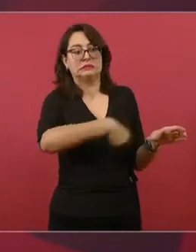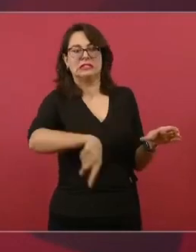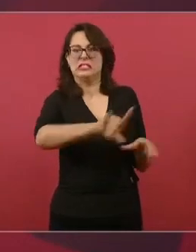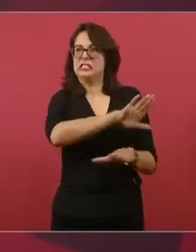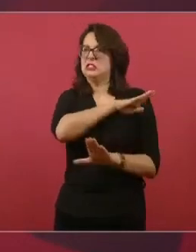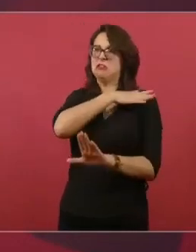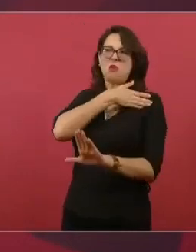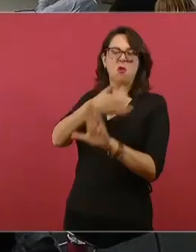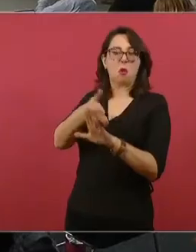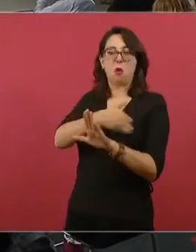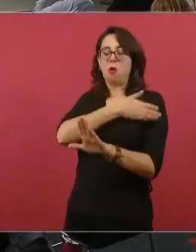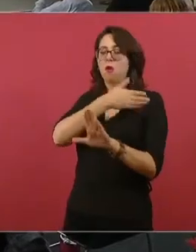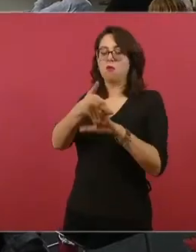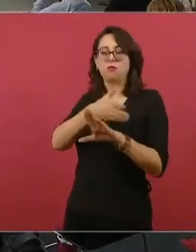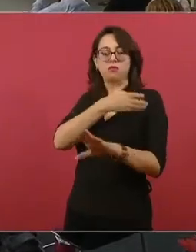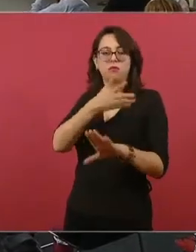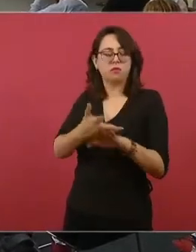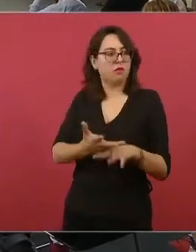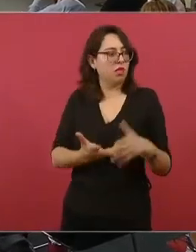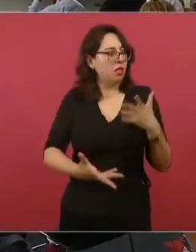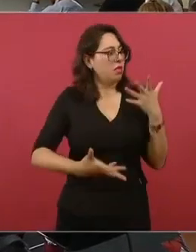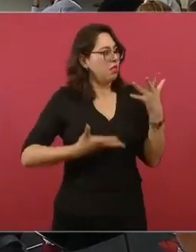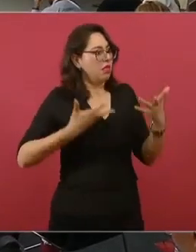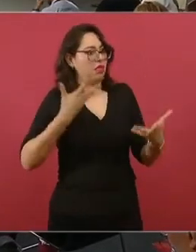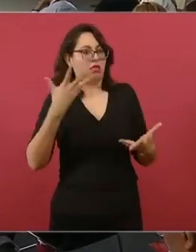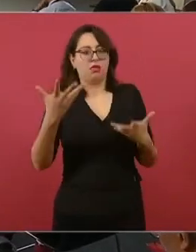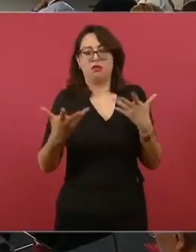del antiguo régimen.